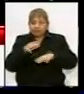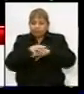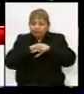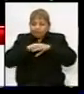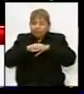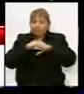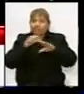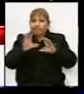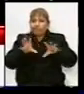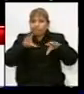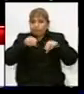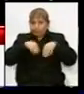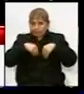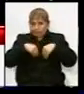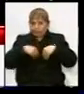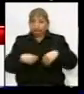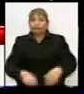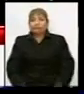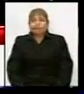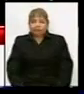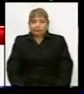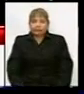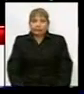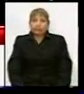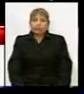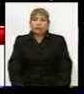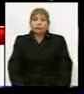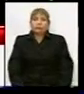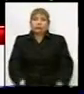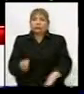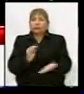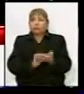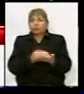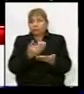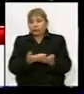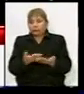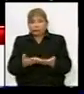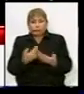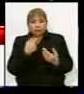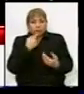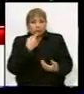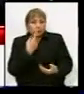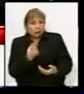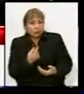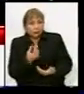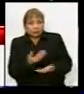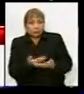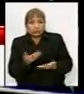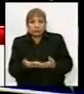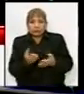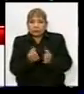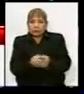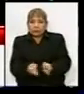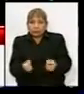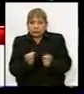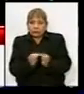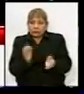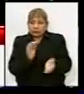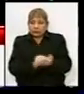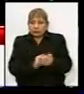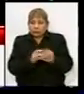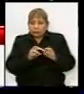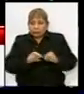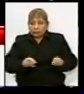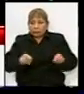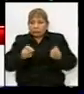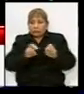aprobadas y además de eso señor presidente tengo que mencionar algo que muy bien lo han dicho más de un parlamentario en este